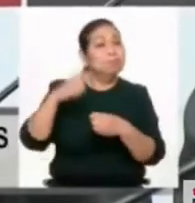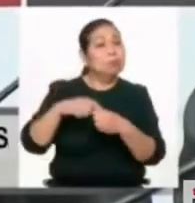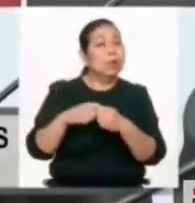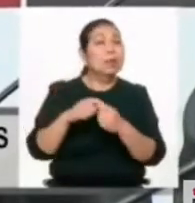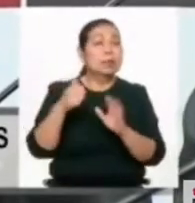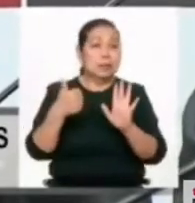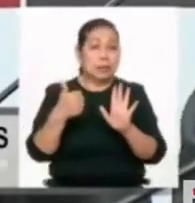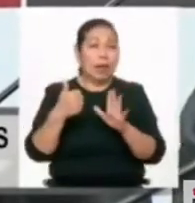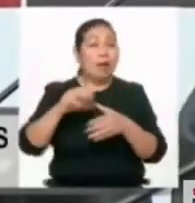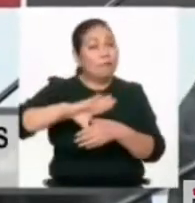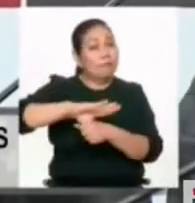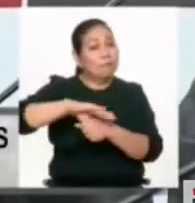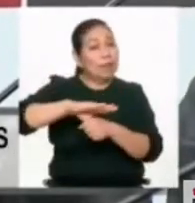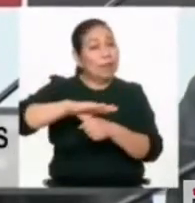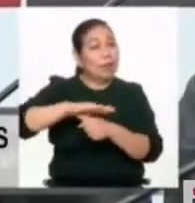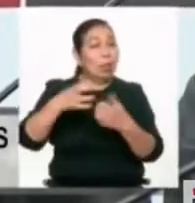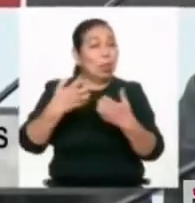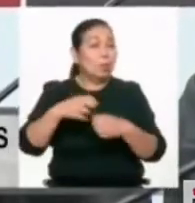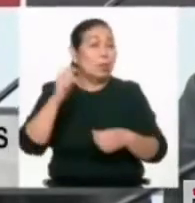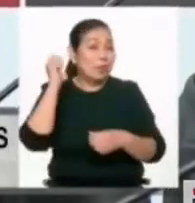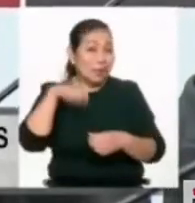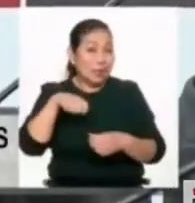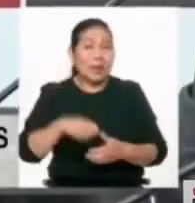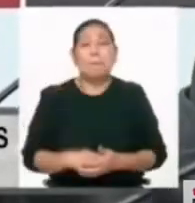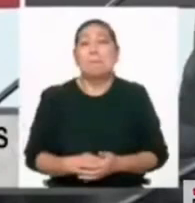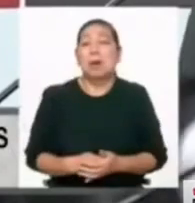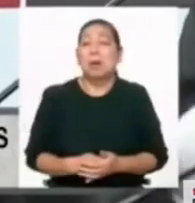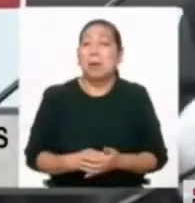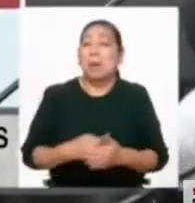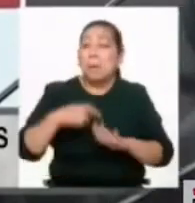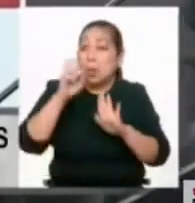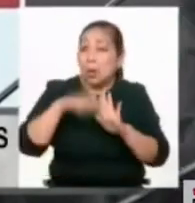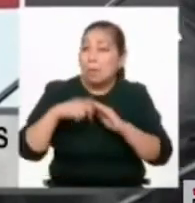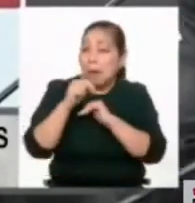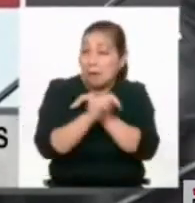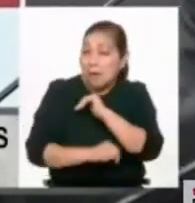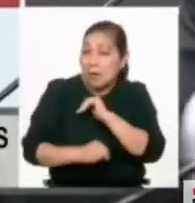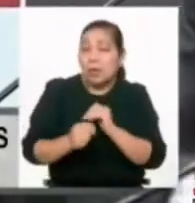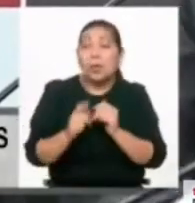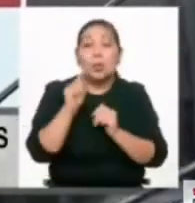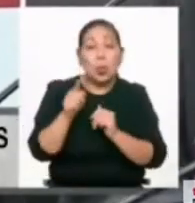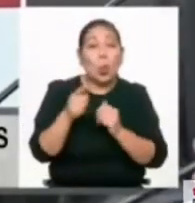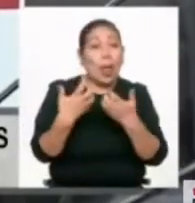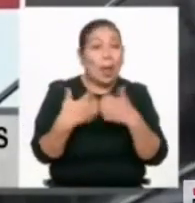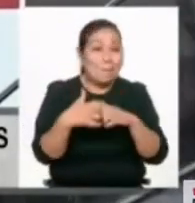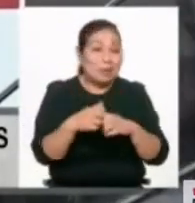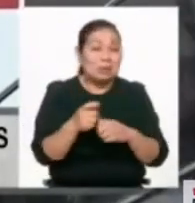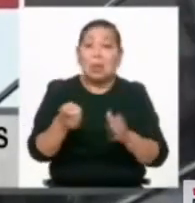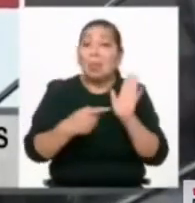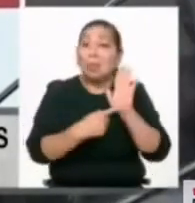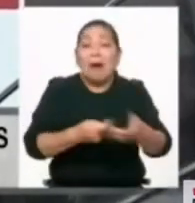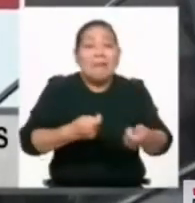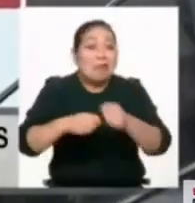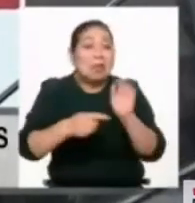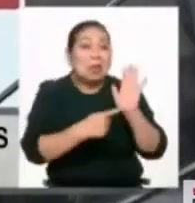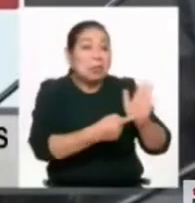implementado 6 ferias adicionales para empresarios de Gamarra a través del Programa Nacional Tu Empresa, que les permita a ellos exponer